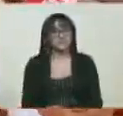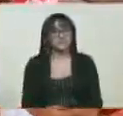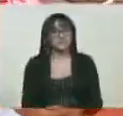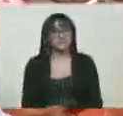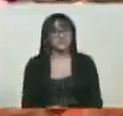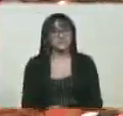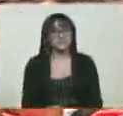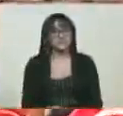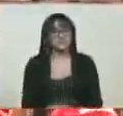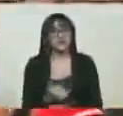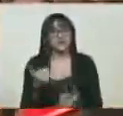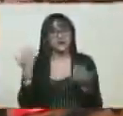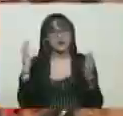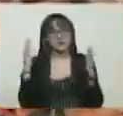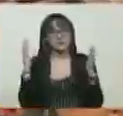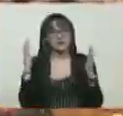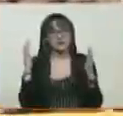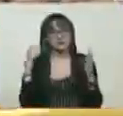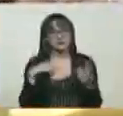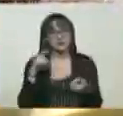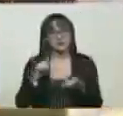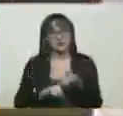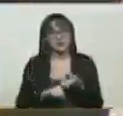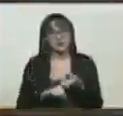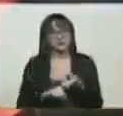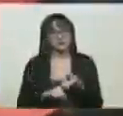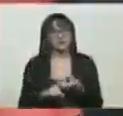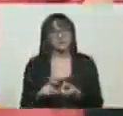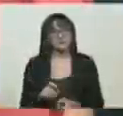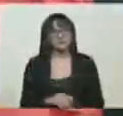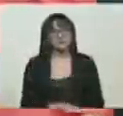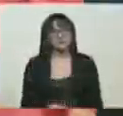Vamos a darle un aplauso a Silvia, primera combatiente.